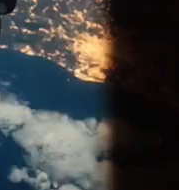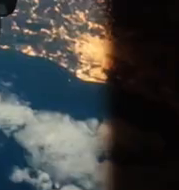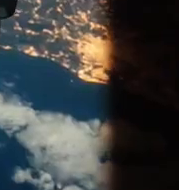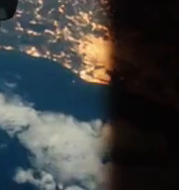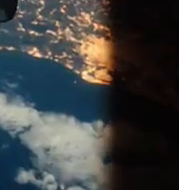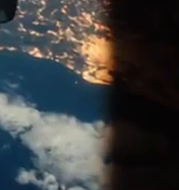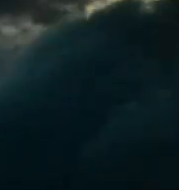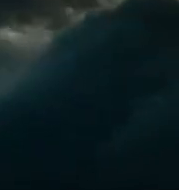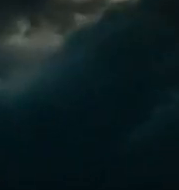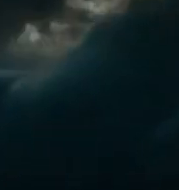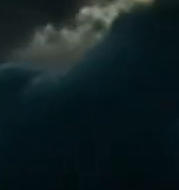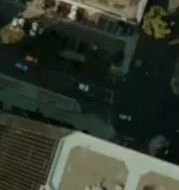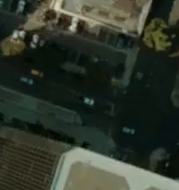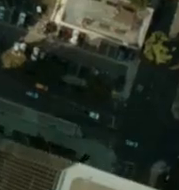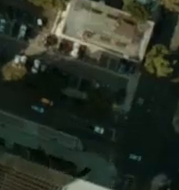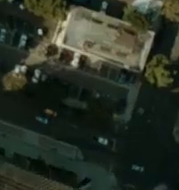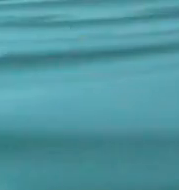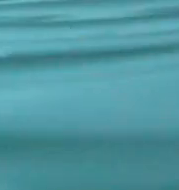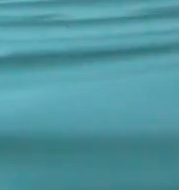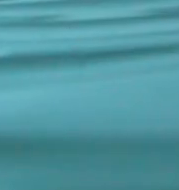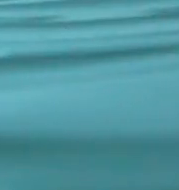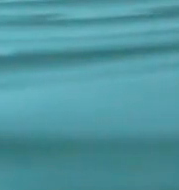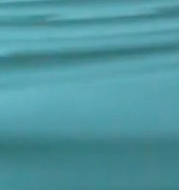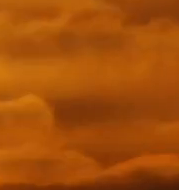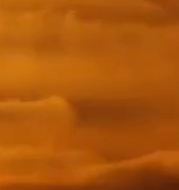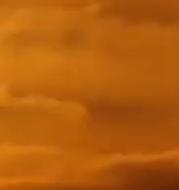espacio o controlar la vida?